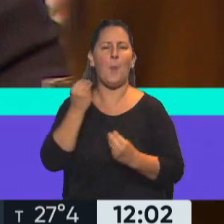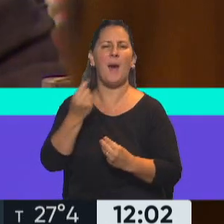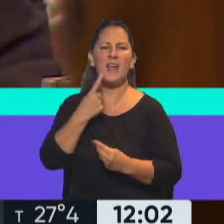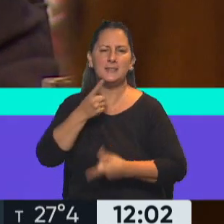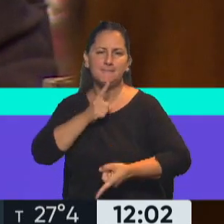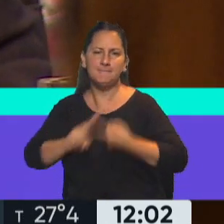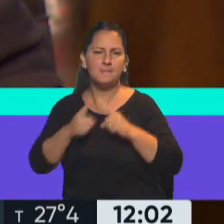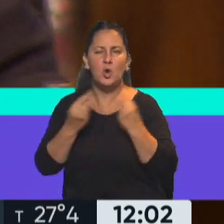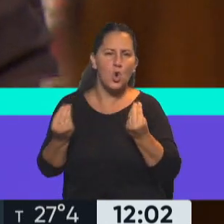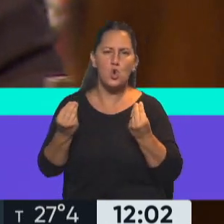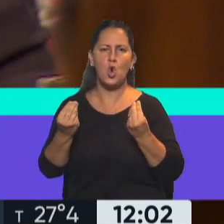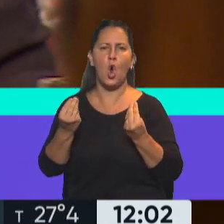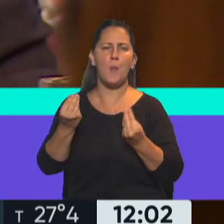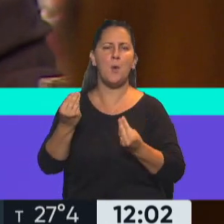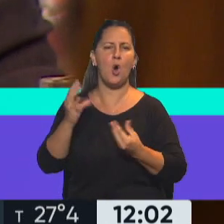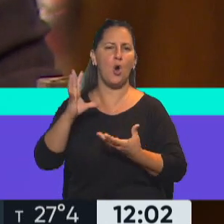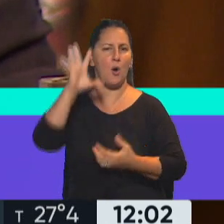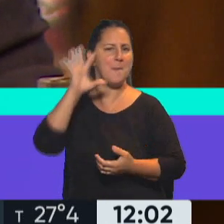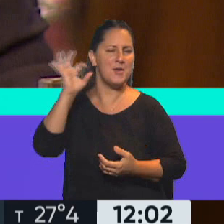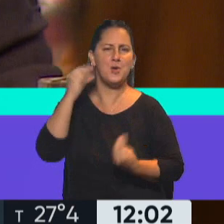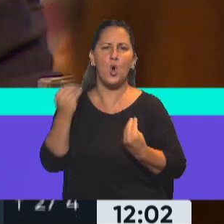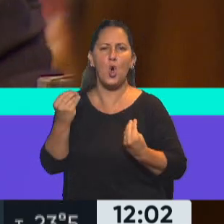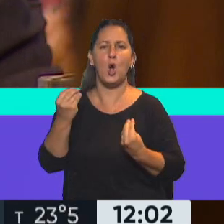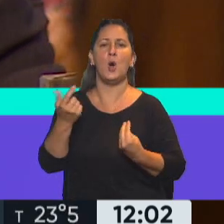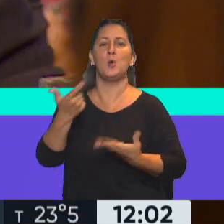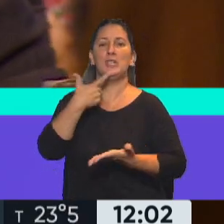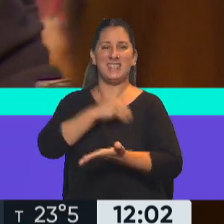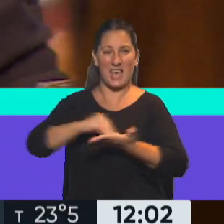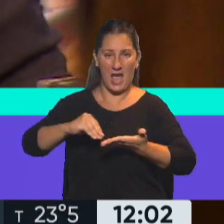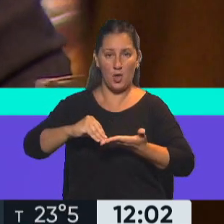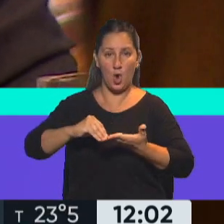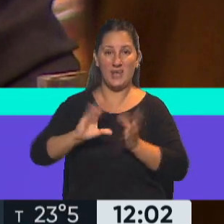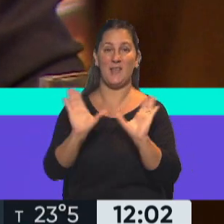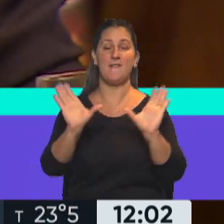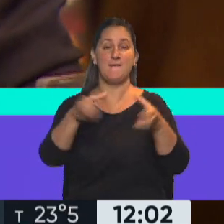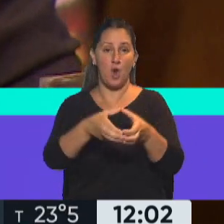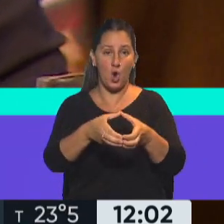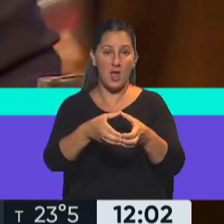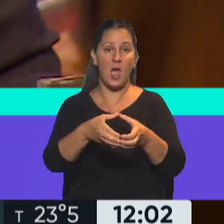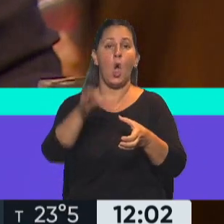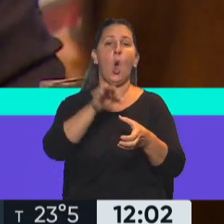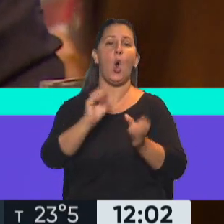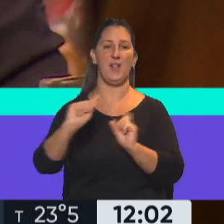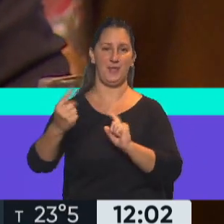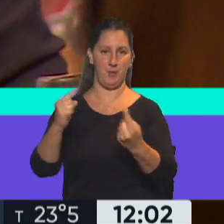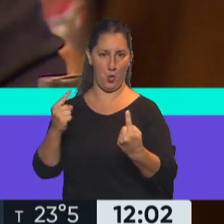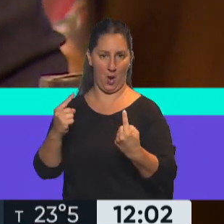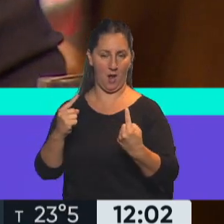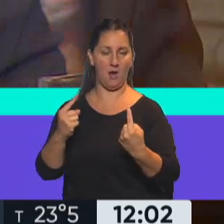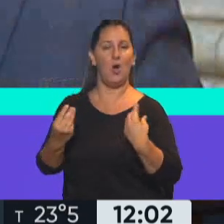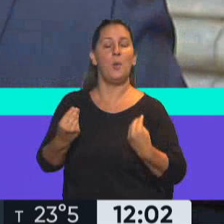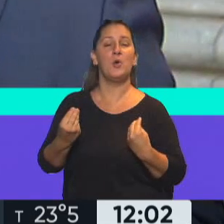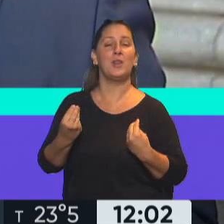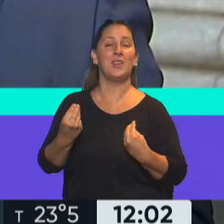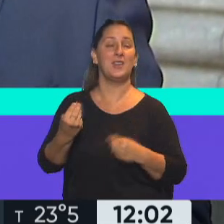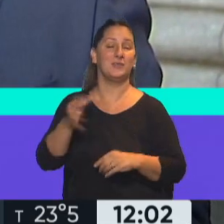la postura que van a tener, en definitiva, los senadores nacionales, en bloque o de manera particular, porque ya se